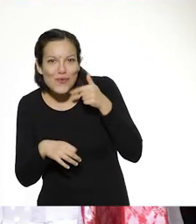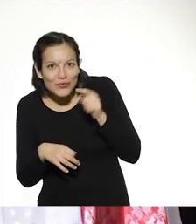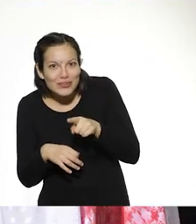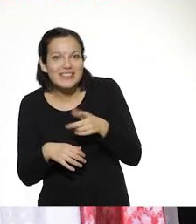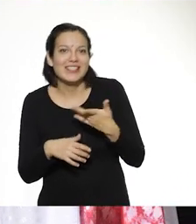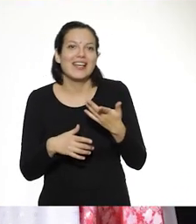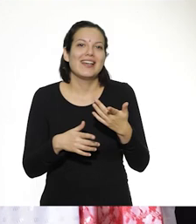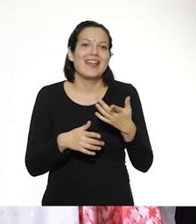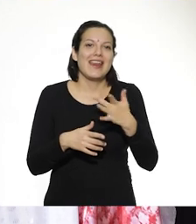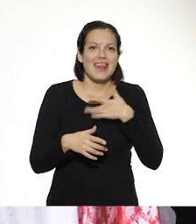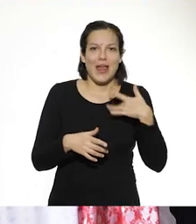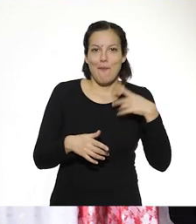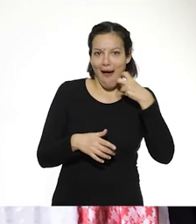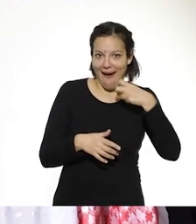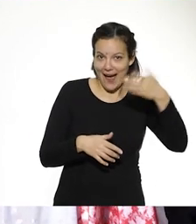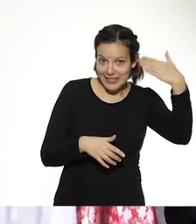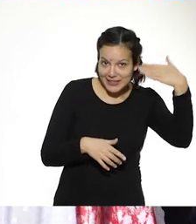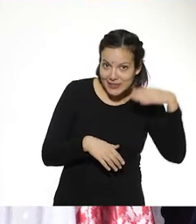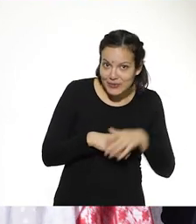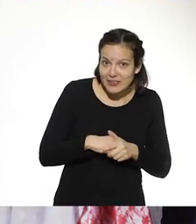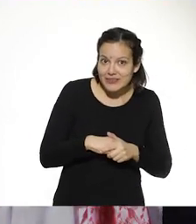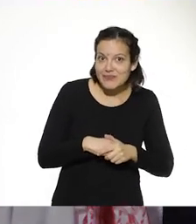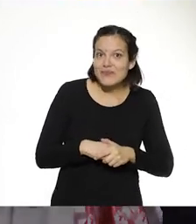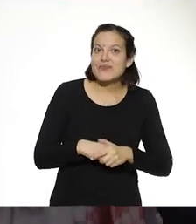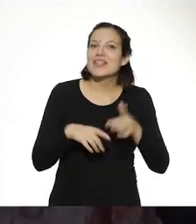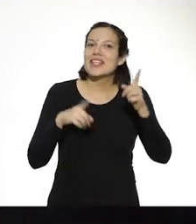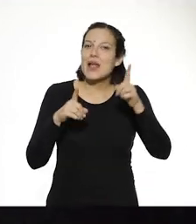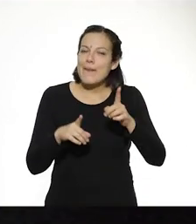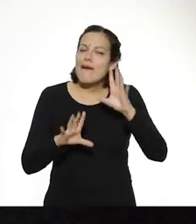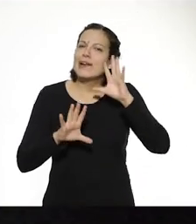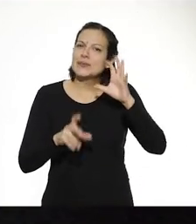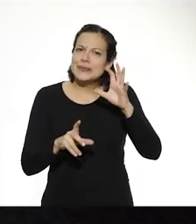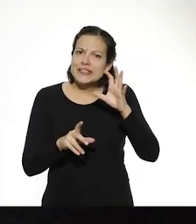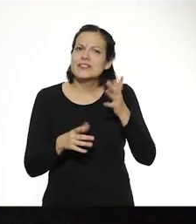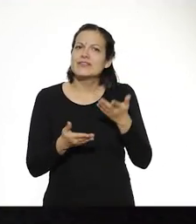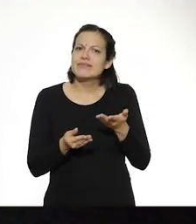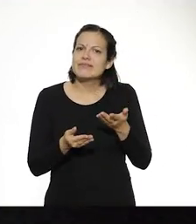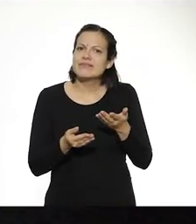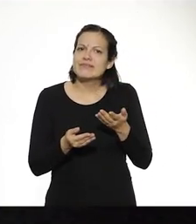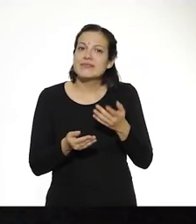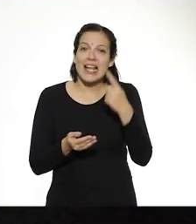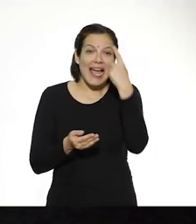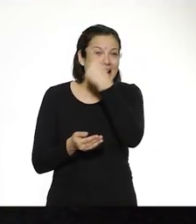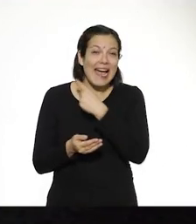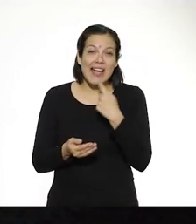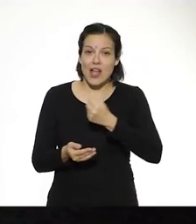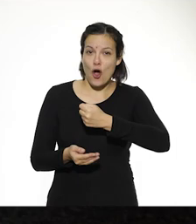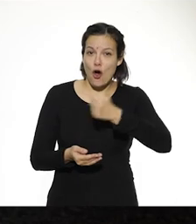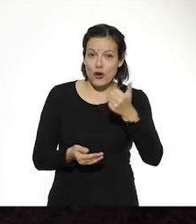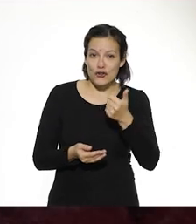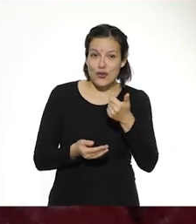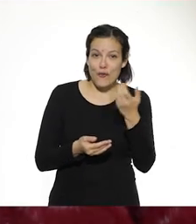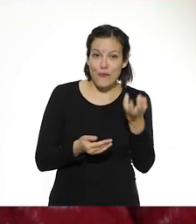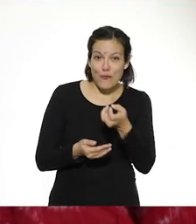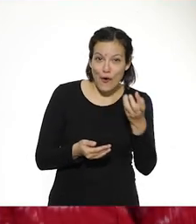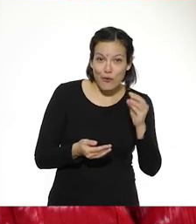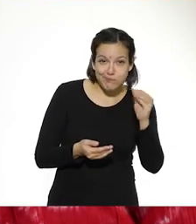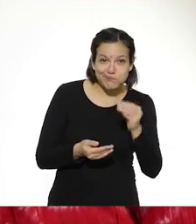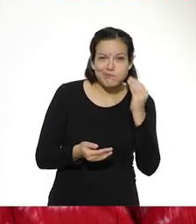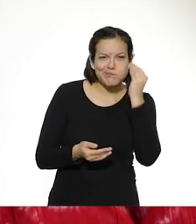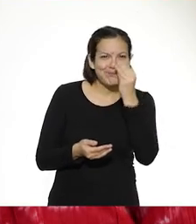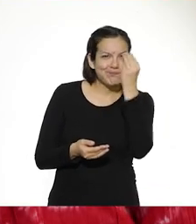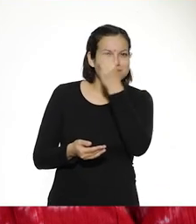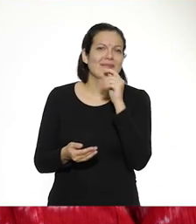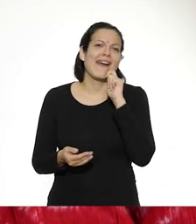damas antiguas. Y también me acuerdo que nos pintábamos la cara con un corcho quemado.